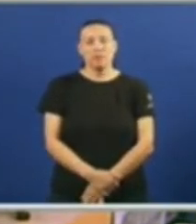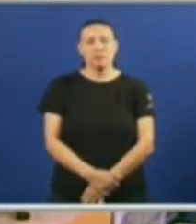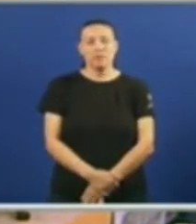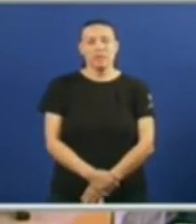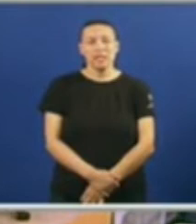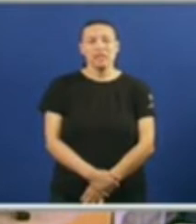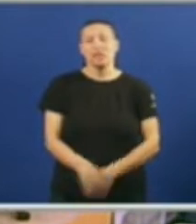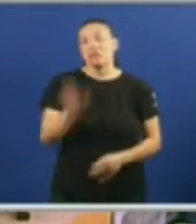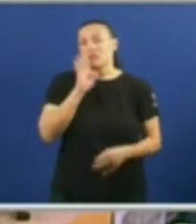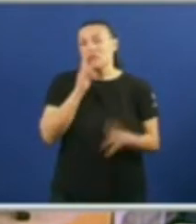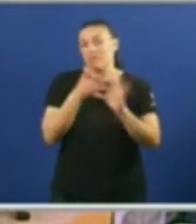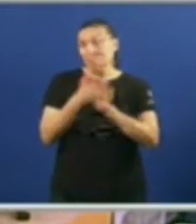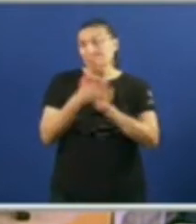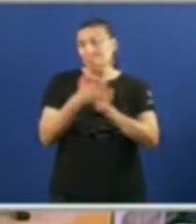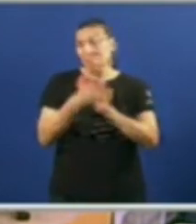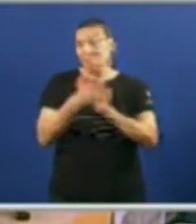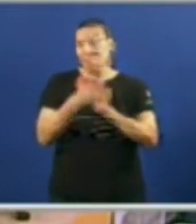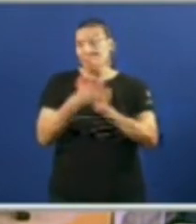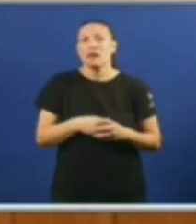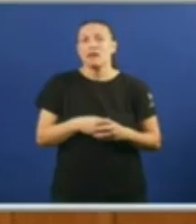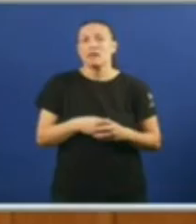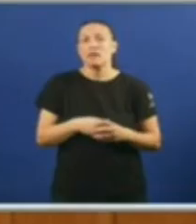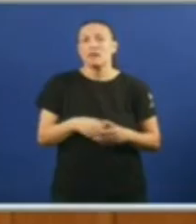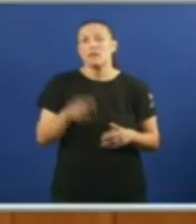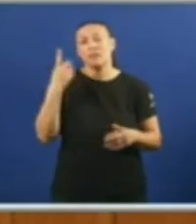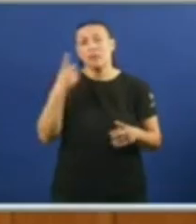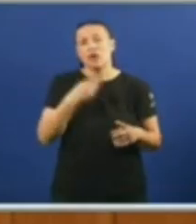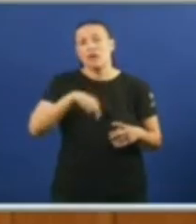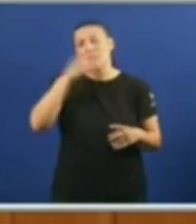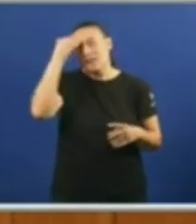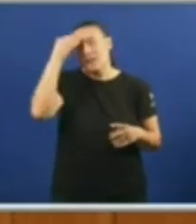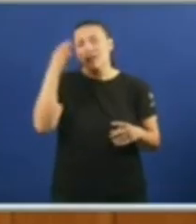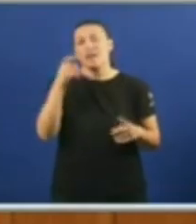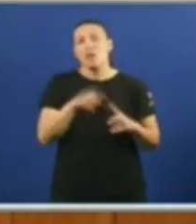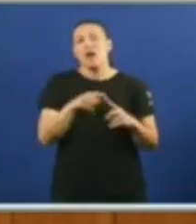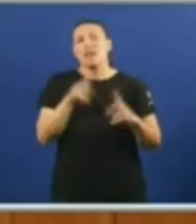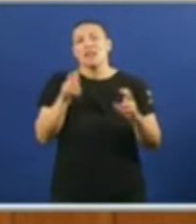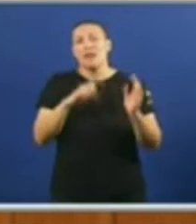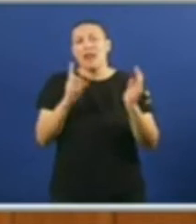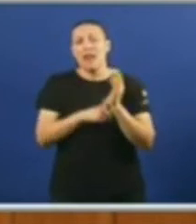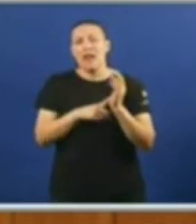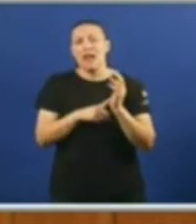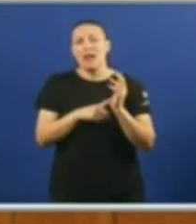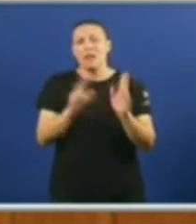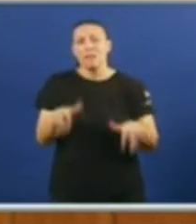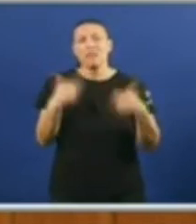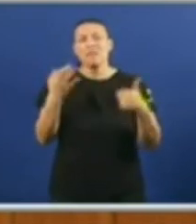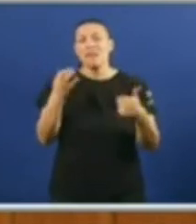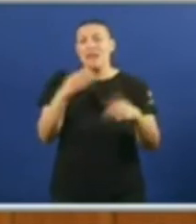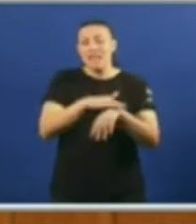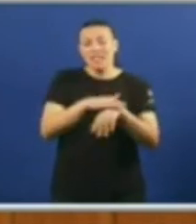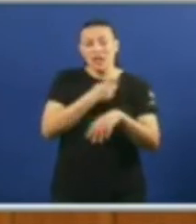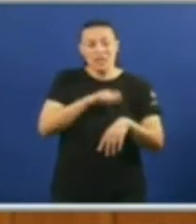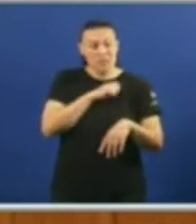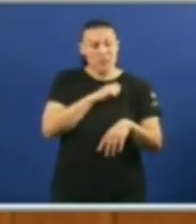Mais, como lles decía ao principio da miña intervención, que nós cremos que hai que acabar coa aberración legal que permite que o Estado español